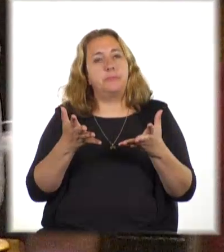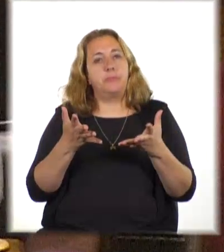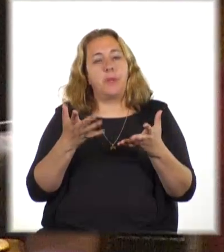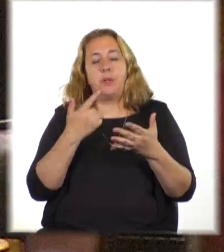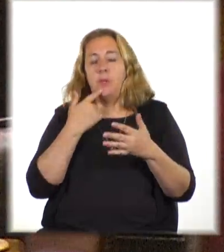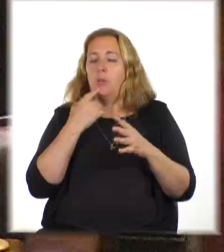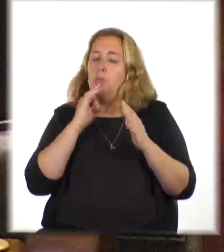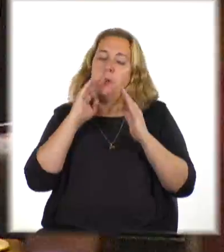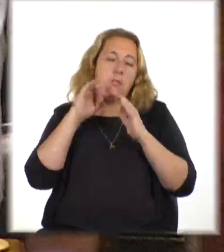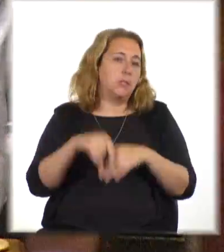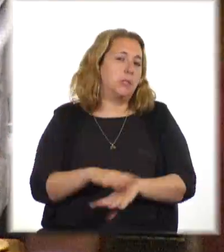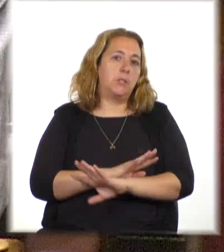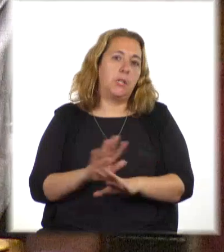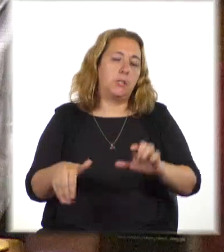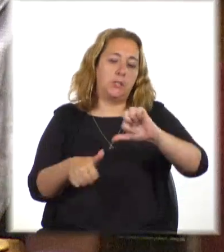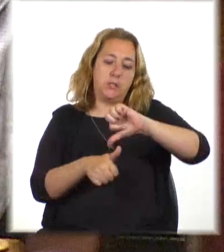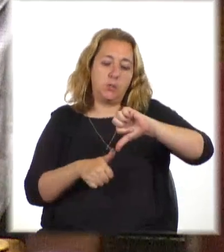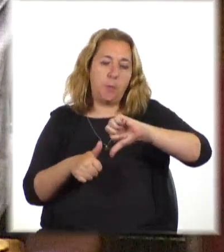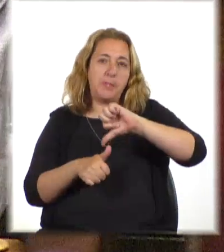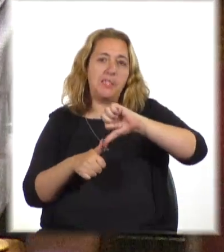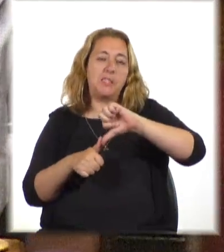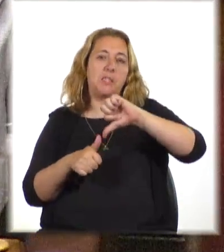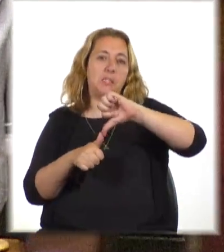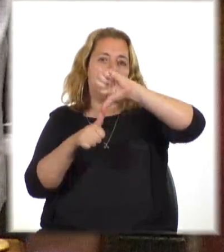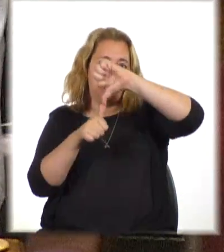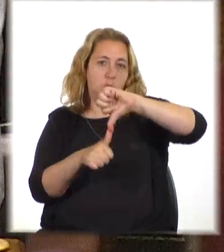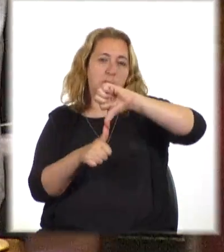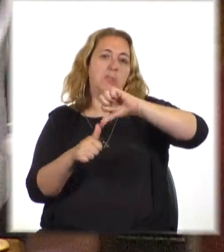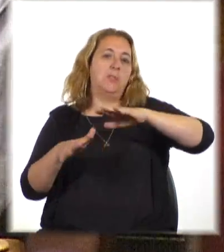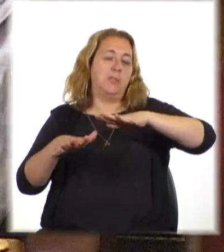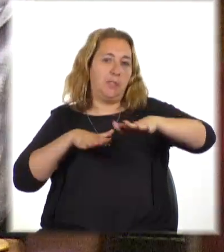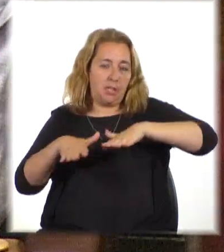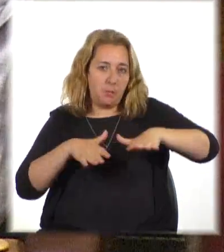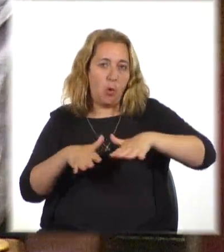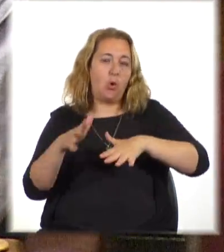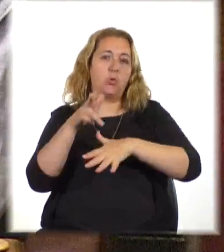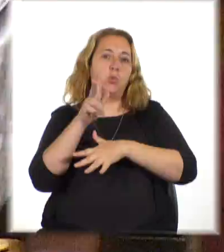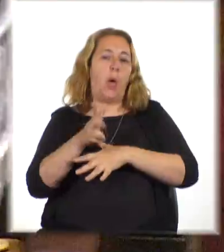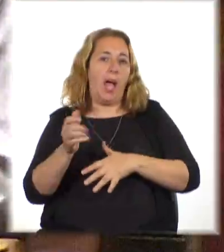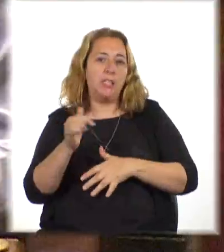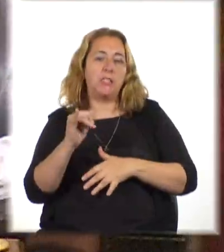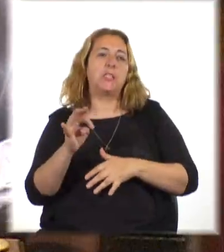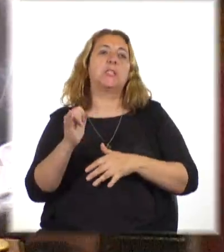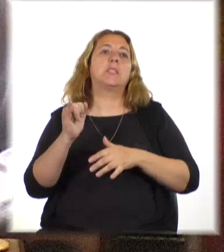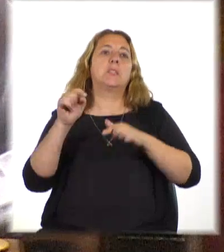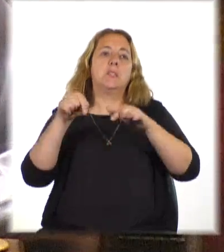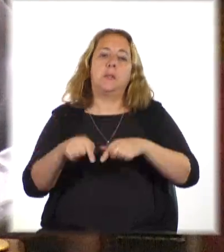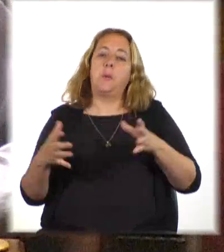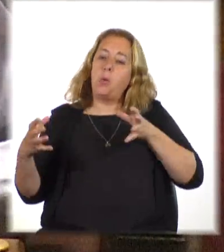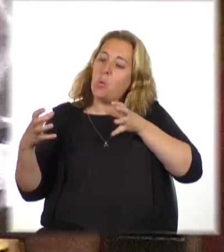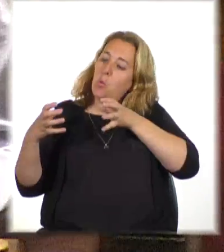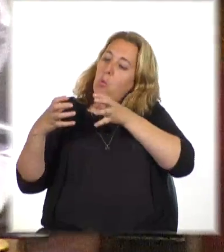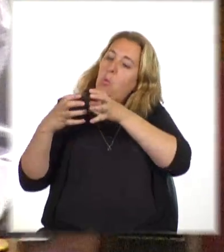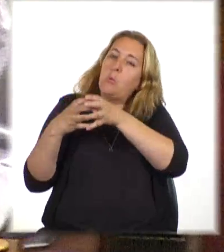los desastres que están ocurriendo en centroamérica en el actual terremoto y las calamidades en haití ahí hay un grupo una brigada señor